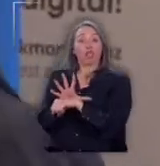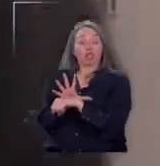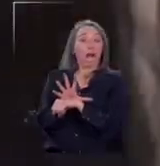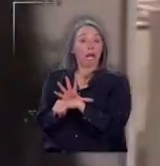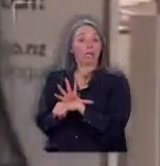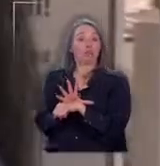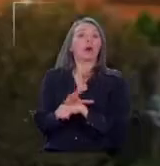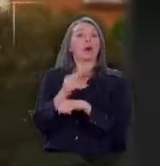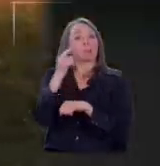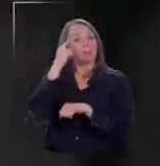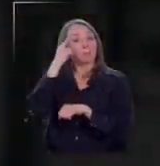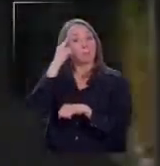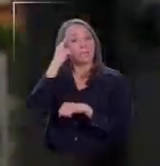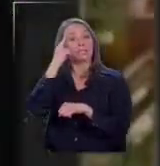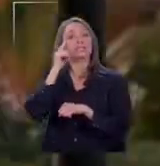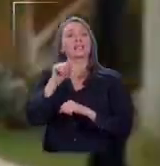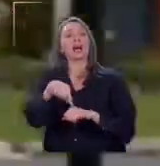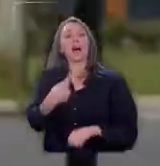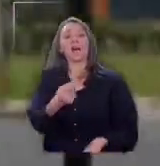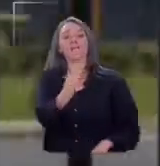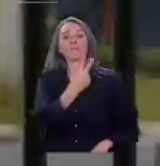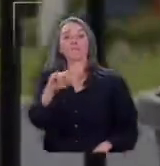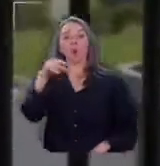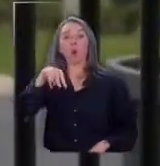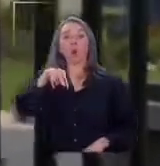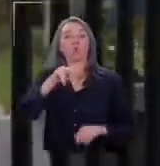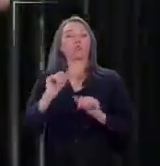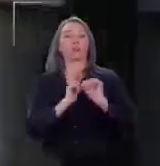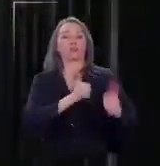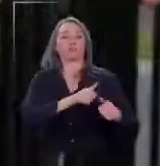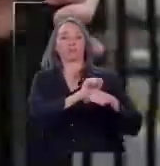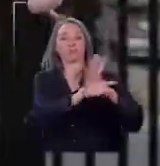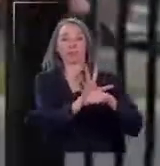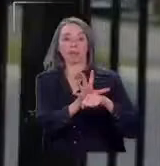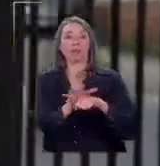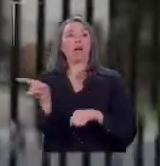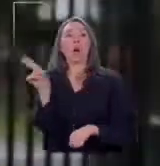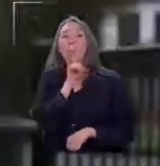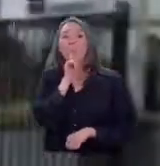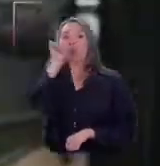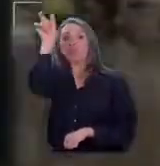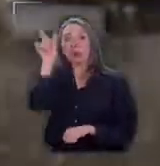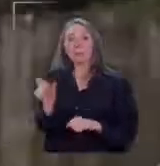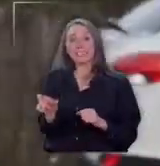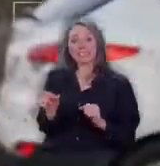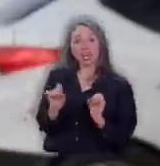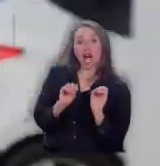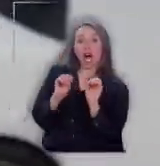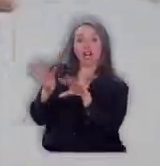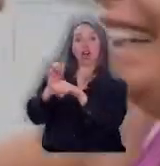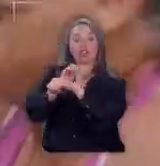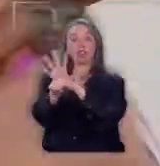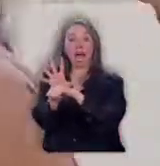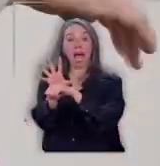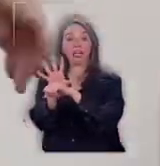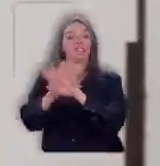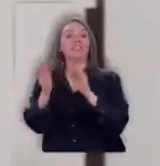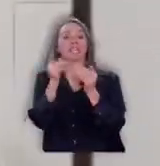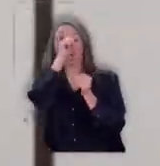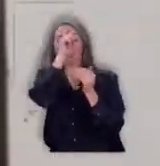proyectaba superar la pandemia el próximo 22 de junio pero tras dar de alta al último contagiado la buena nueva